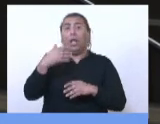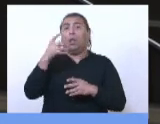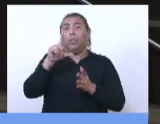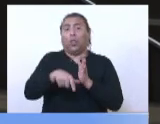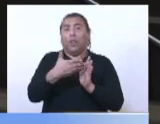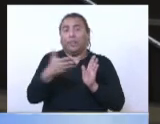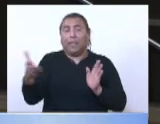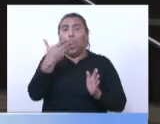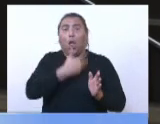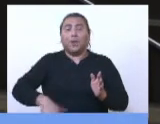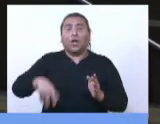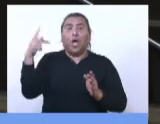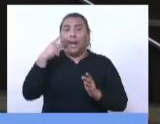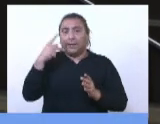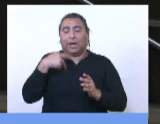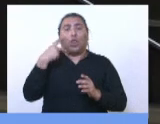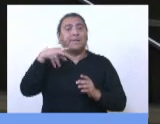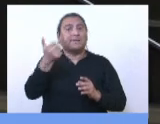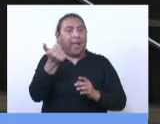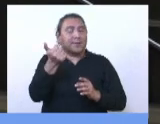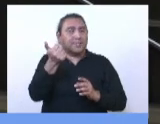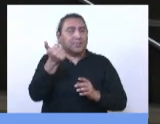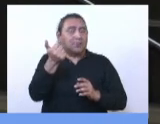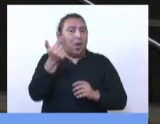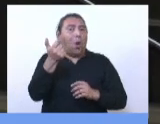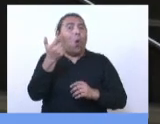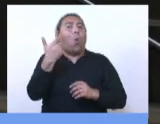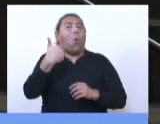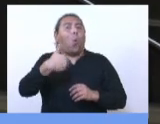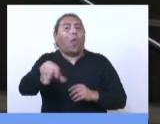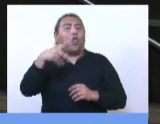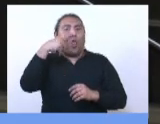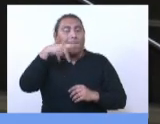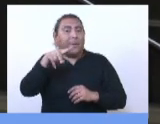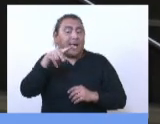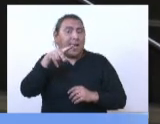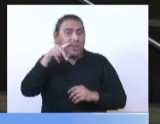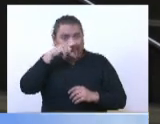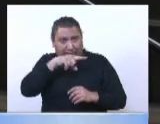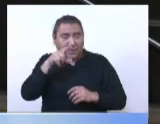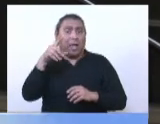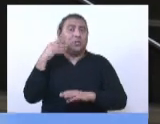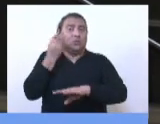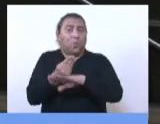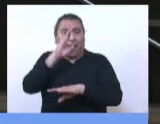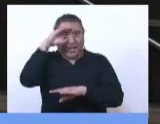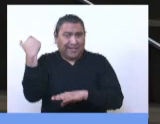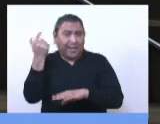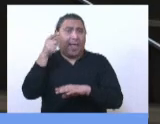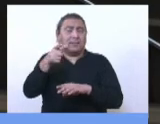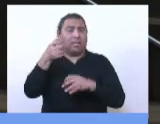pero lo hizo en el 2006 en cuanto asume christina en el 2007 la implementa rigurosamente